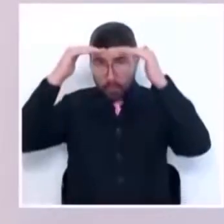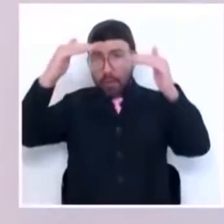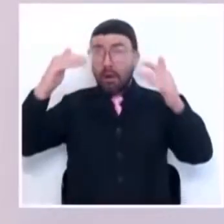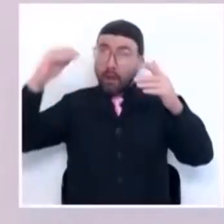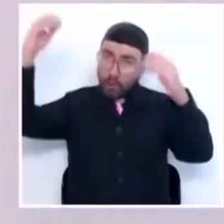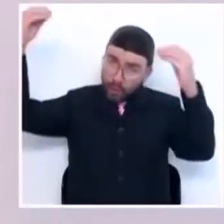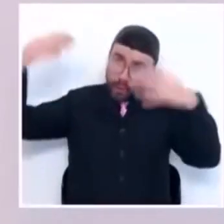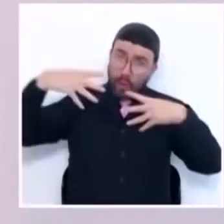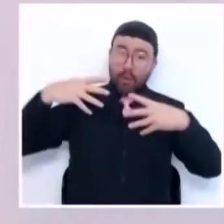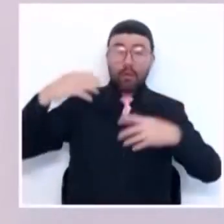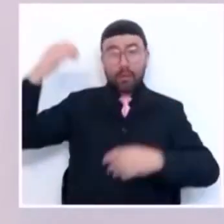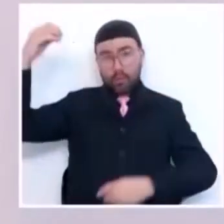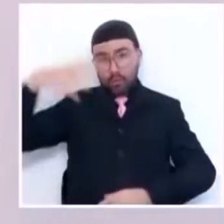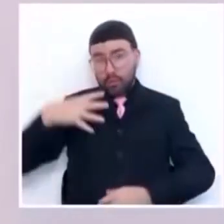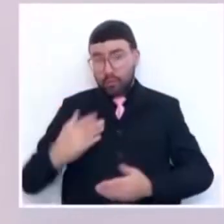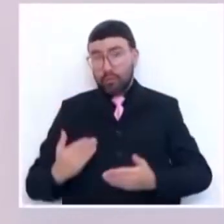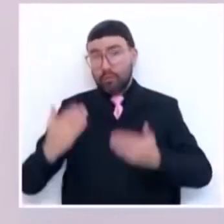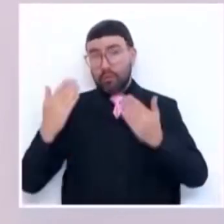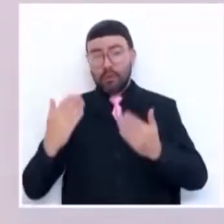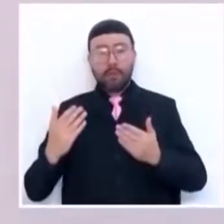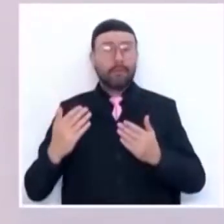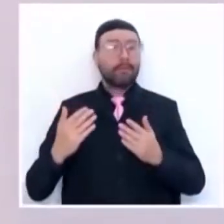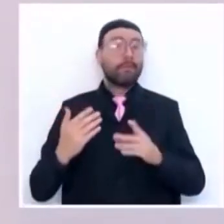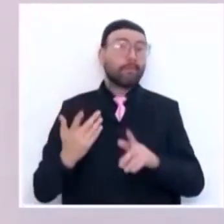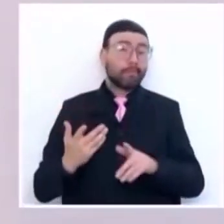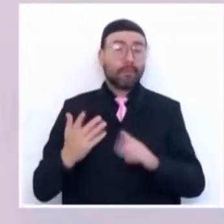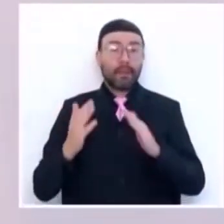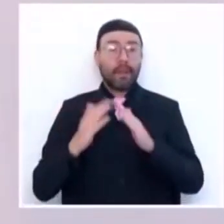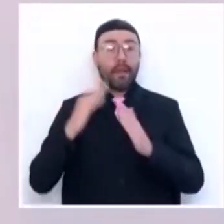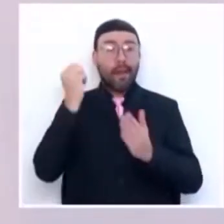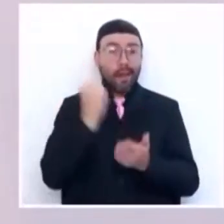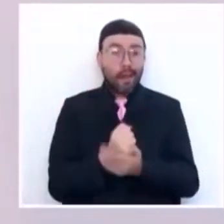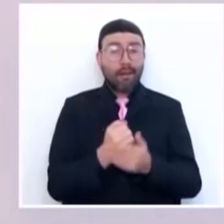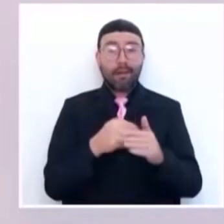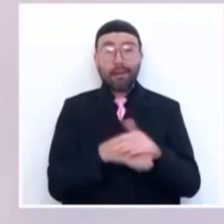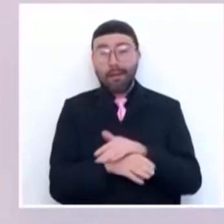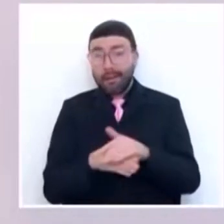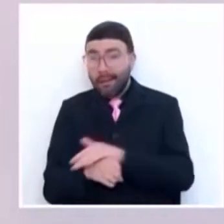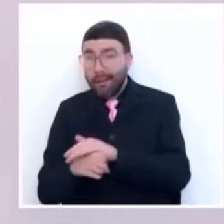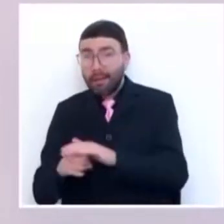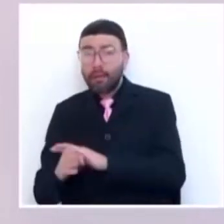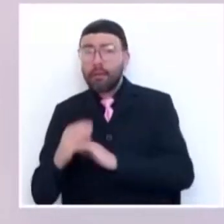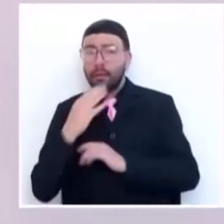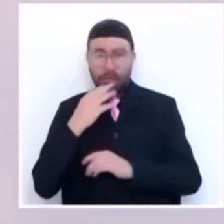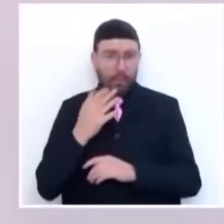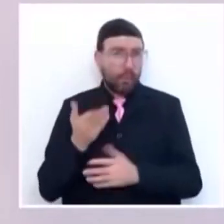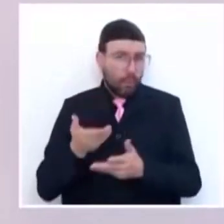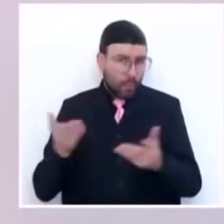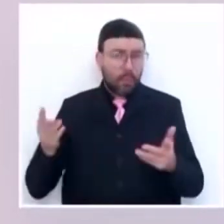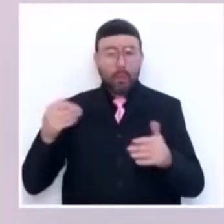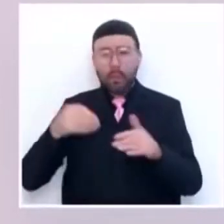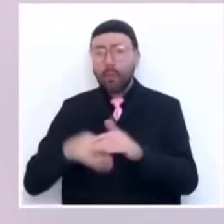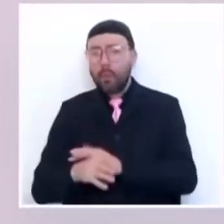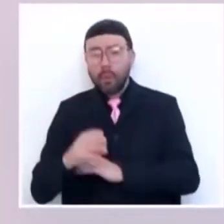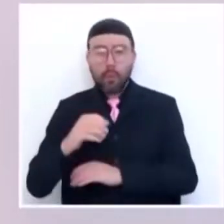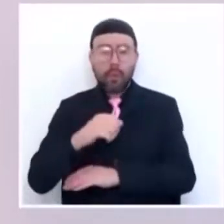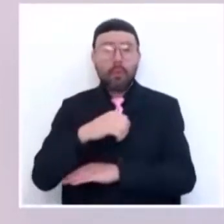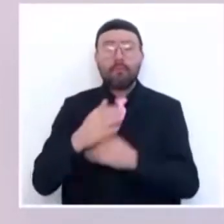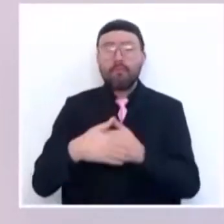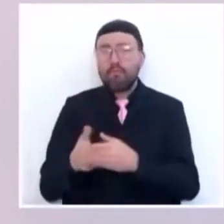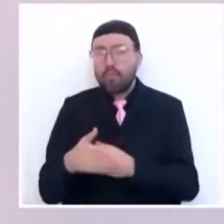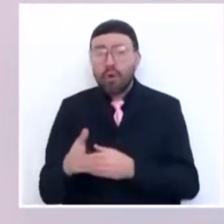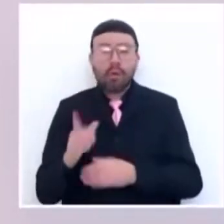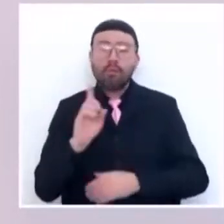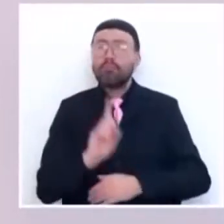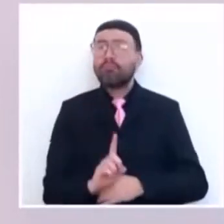pedagogía para que los hábitos saludables como tomar el sol en un balcón, en la puerta de la casa, en